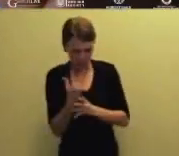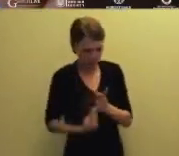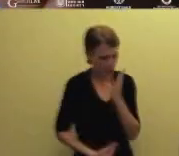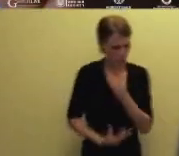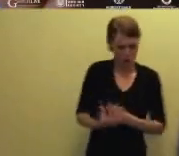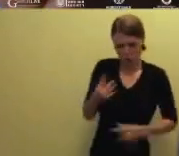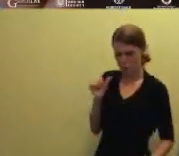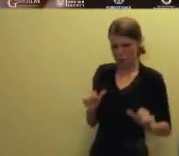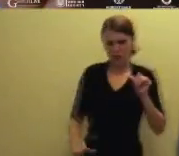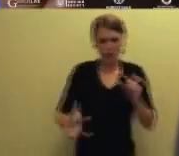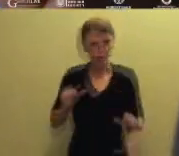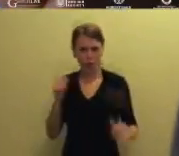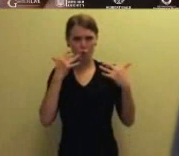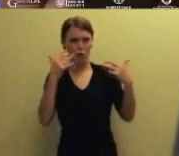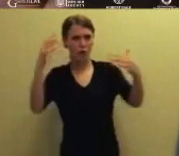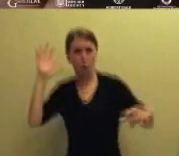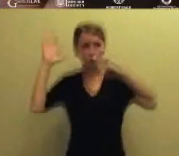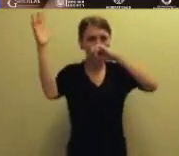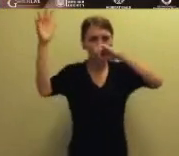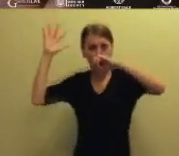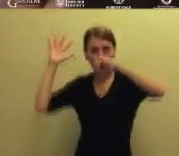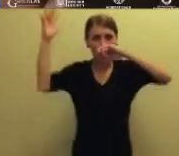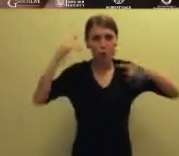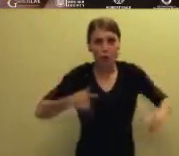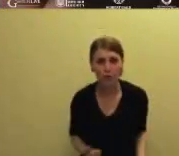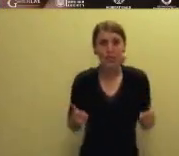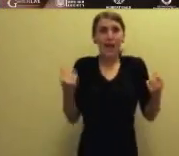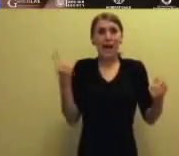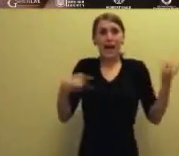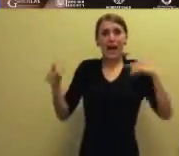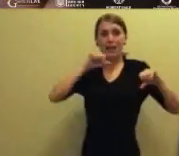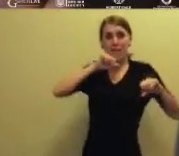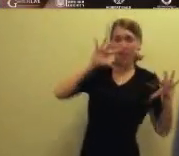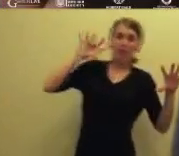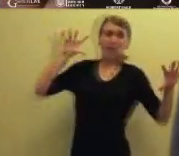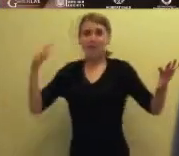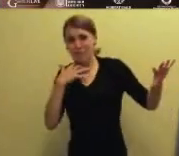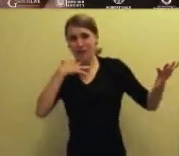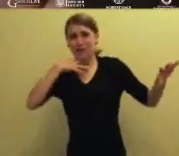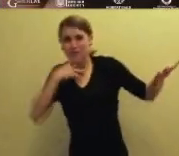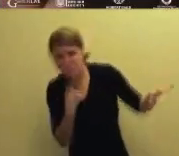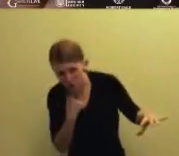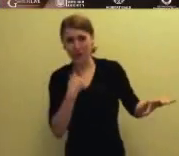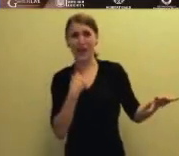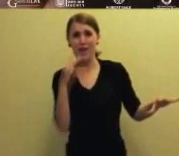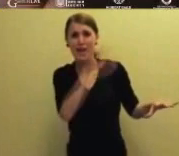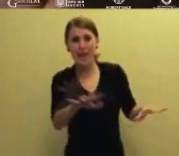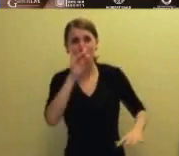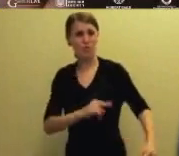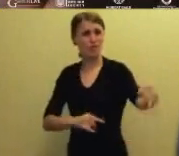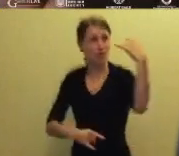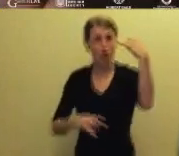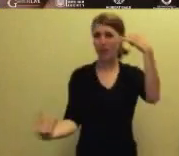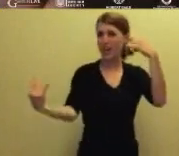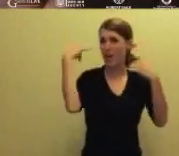como puede ser que ese tipo que sale de ahí que le pegan una paliza de verdad no sea un actor combinadamente un tipo que tenga